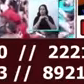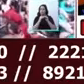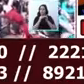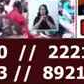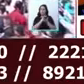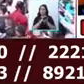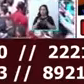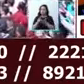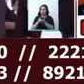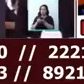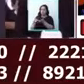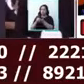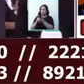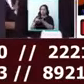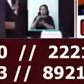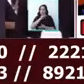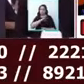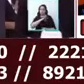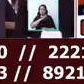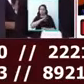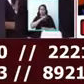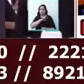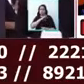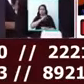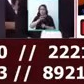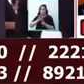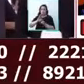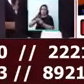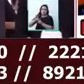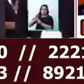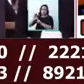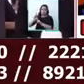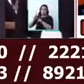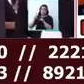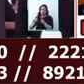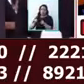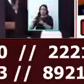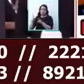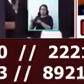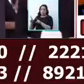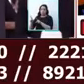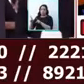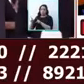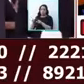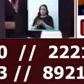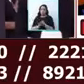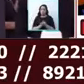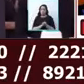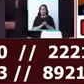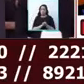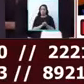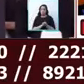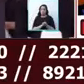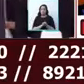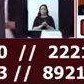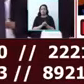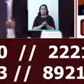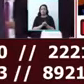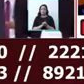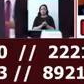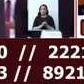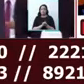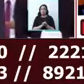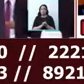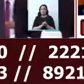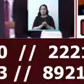exógenos, pero algo tiene que hacerse, ¿verdad? Escúcheme, ahí es una estrategia para generar la inconformidad del gobierno. Sí. No es posible que en